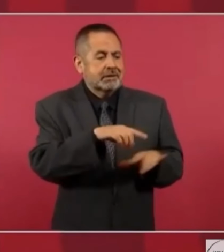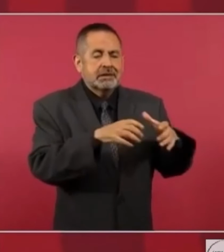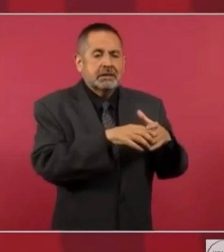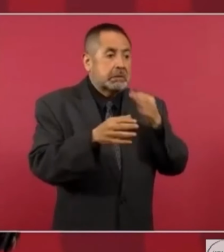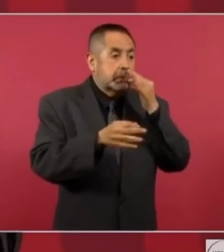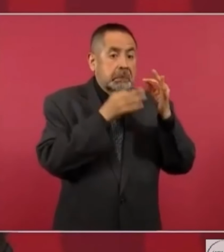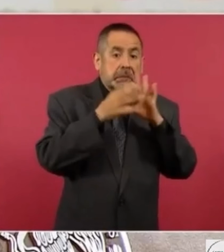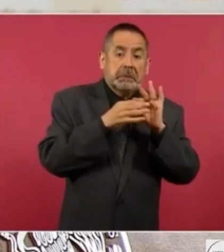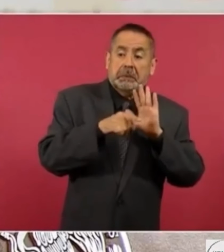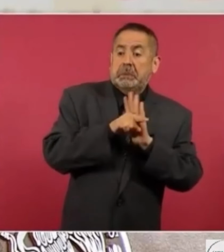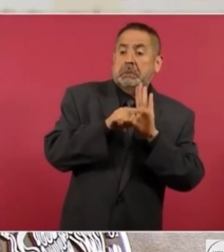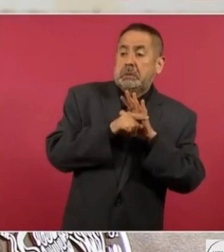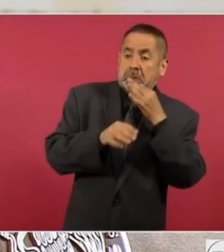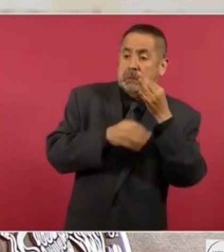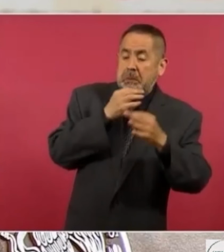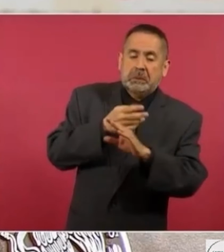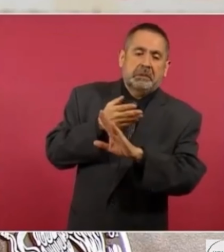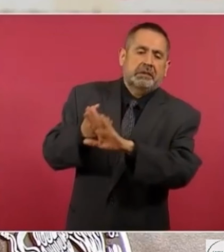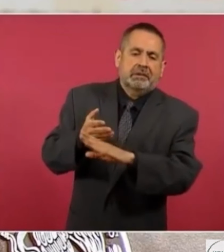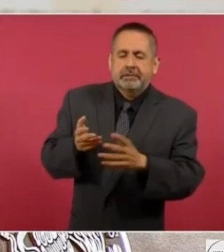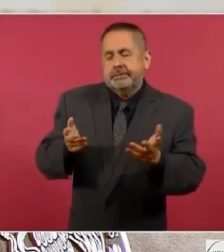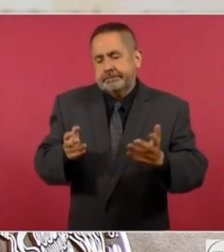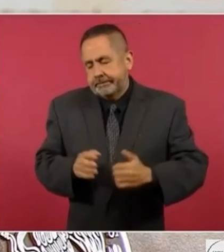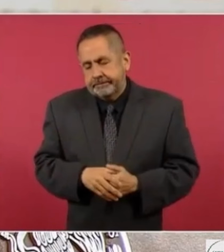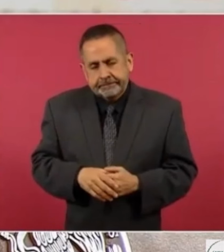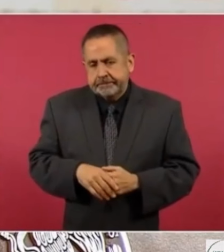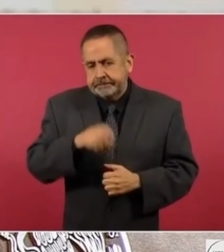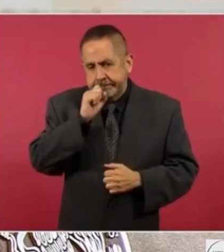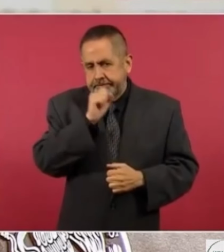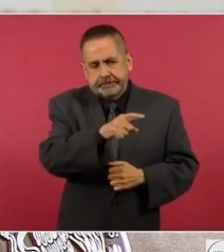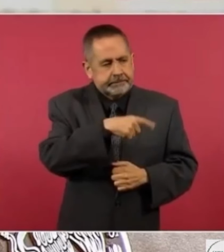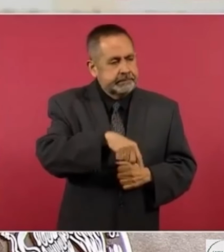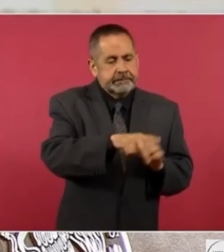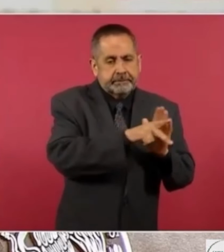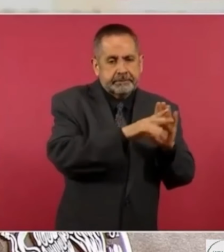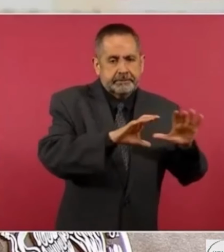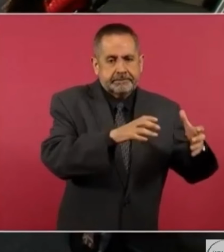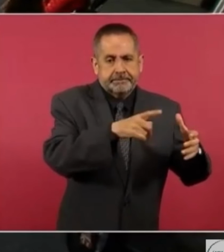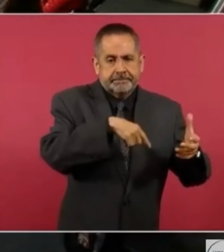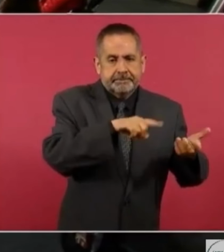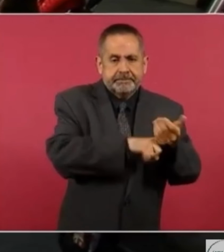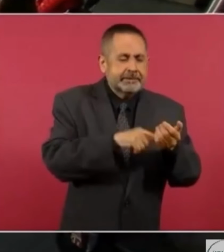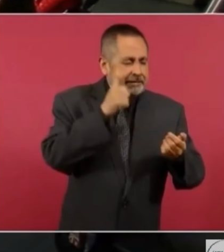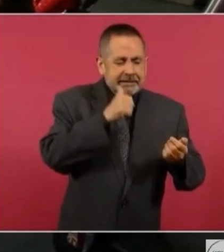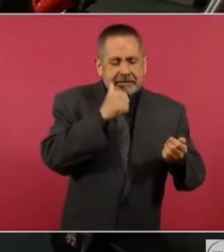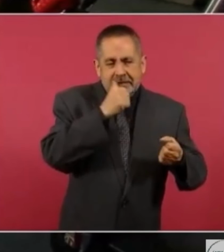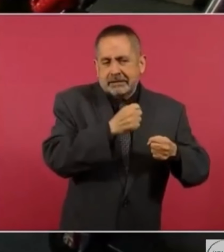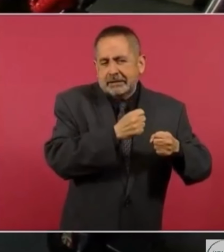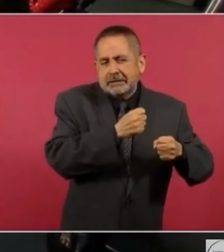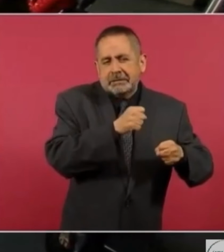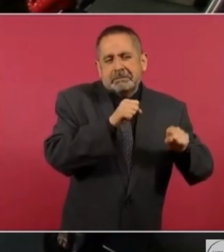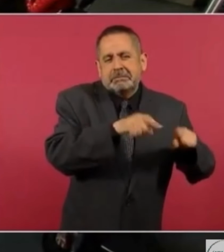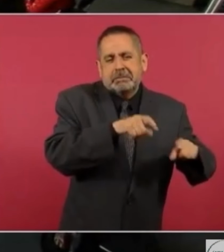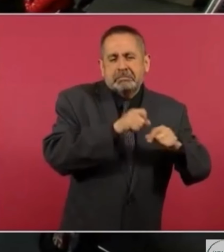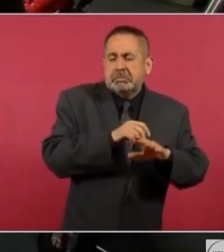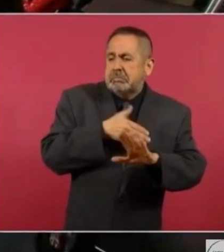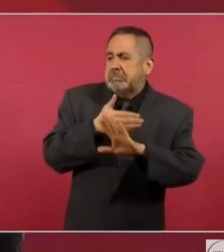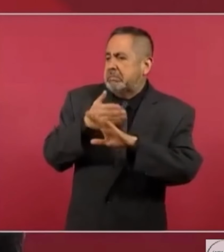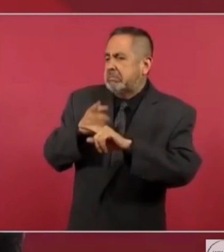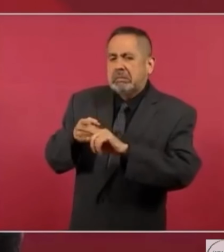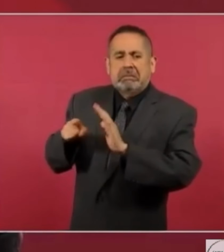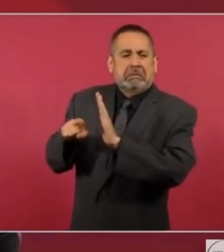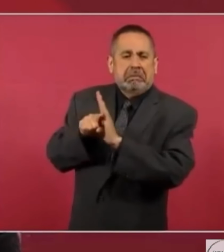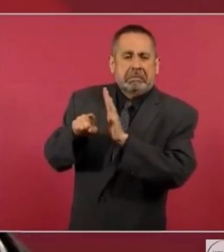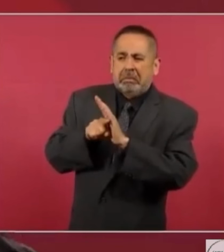de la prensa mexicana. Pues es la misma prensa o el mismo sector de la prensa que ha intentado